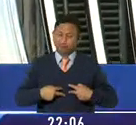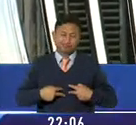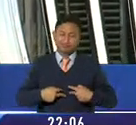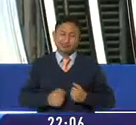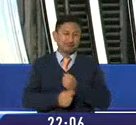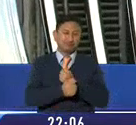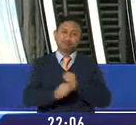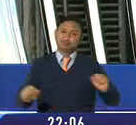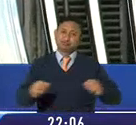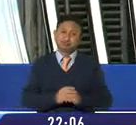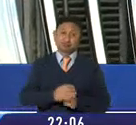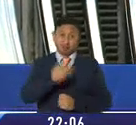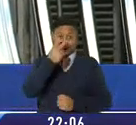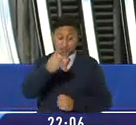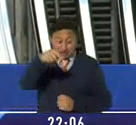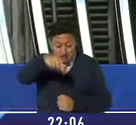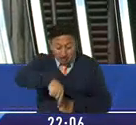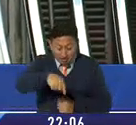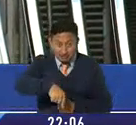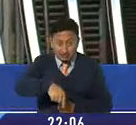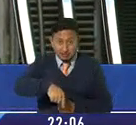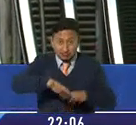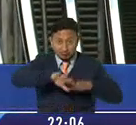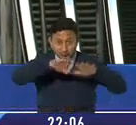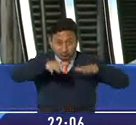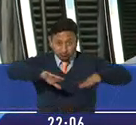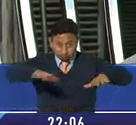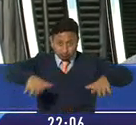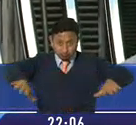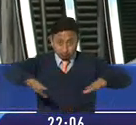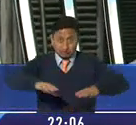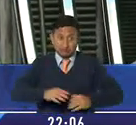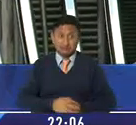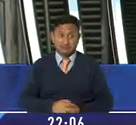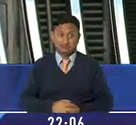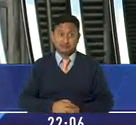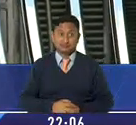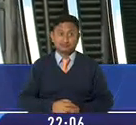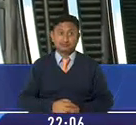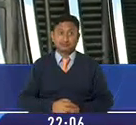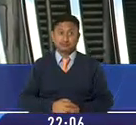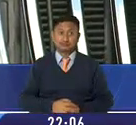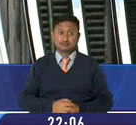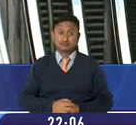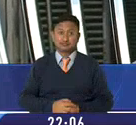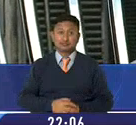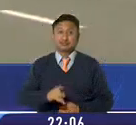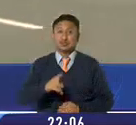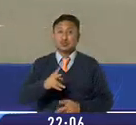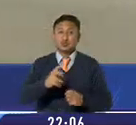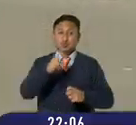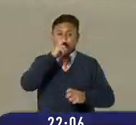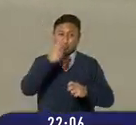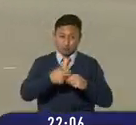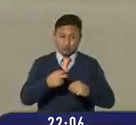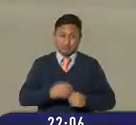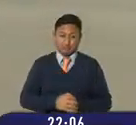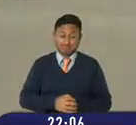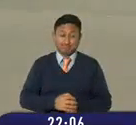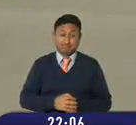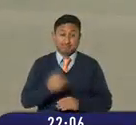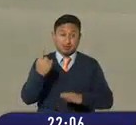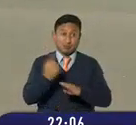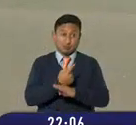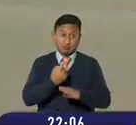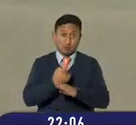impacto. Y como ustedes ven en la parte de abajo, la topografía del terreno es de pedregoso. No es el primer caso,